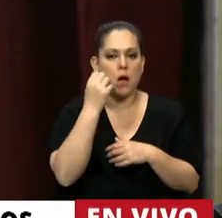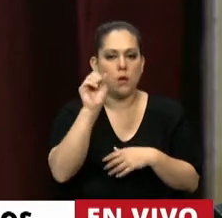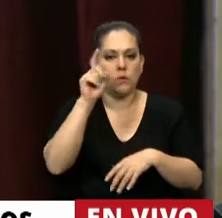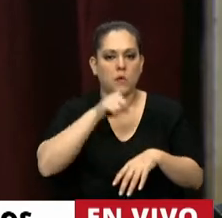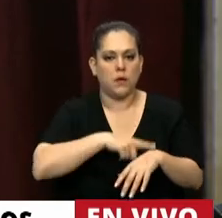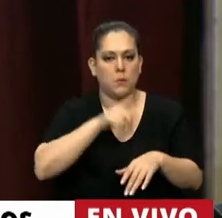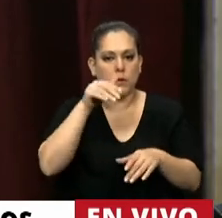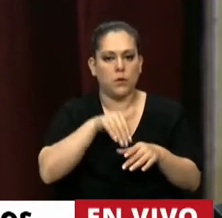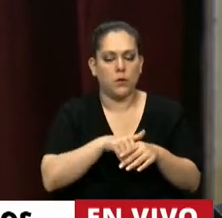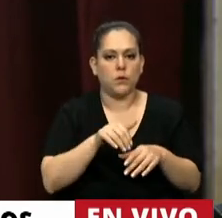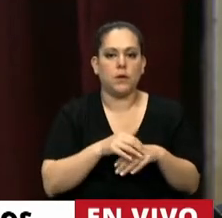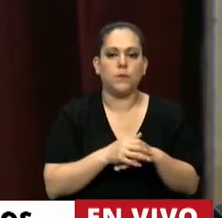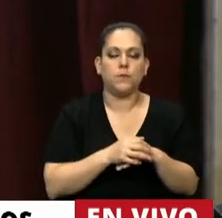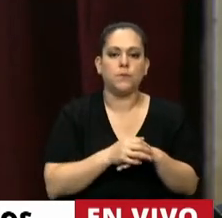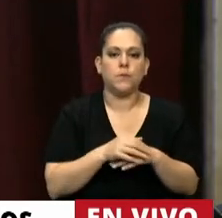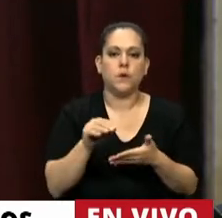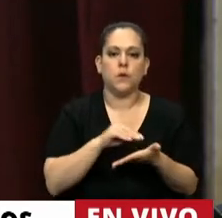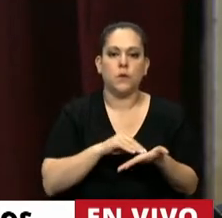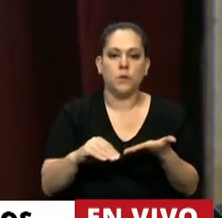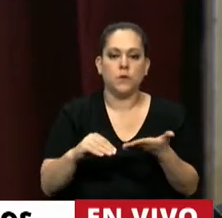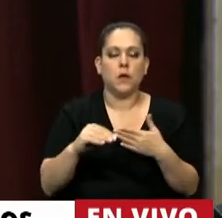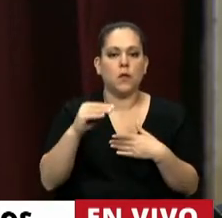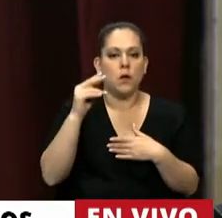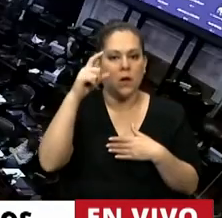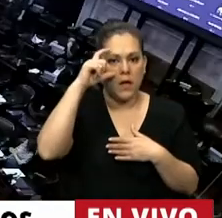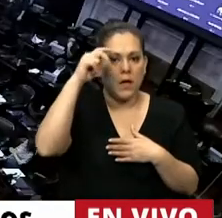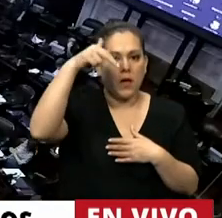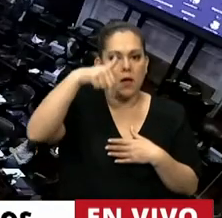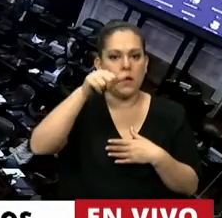Ausente a la hora de votar. Diputado Jorge Enríquez.